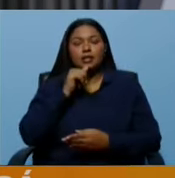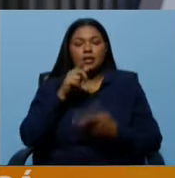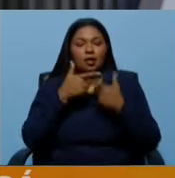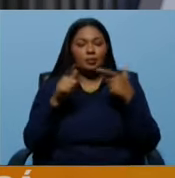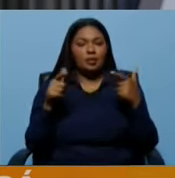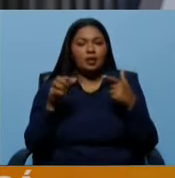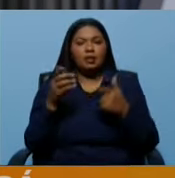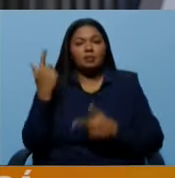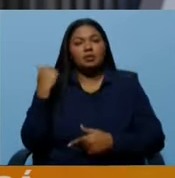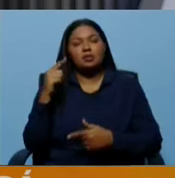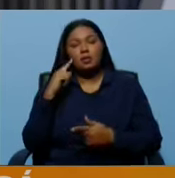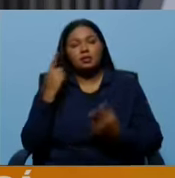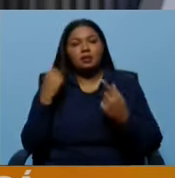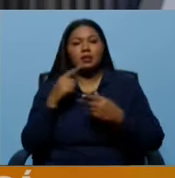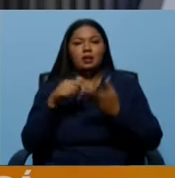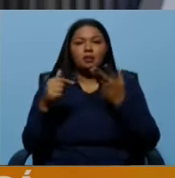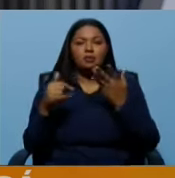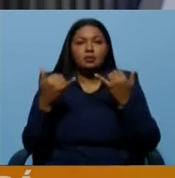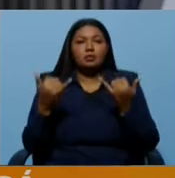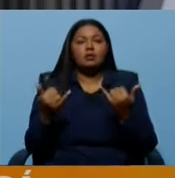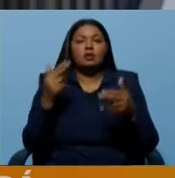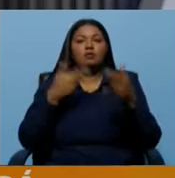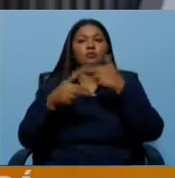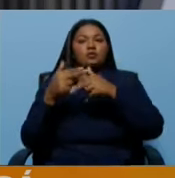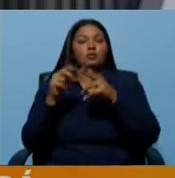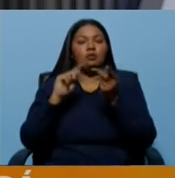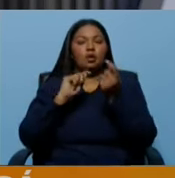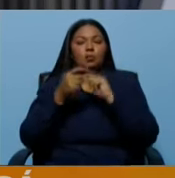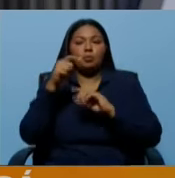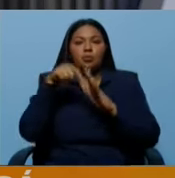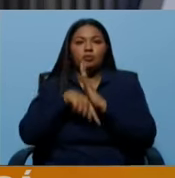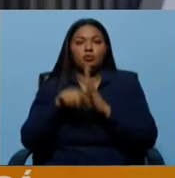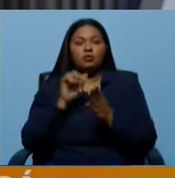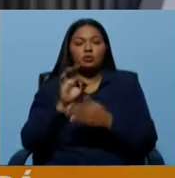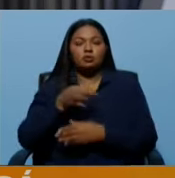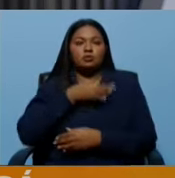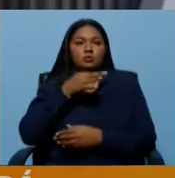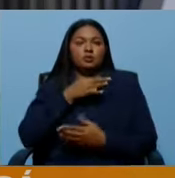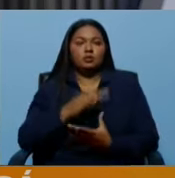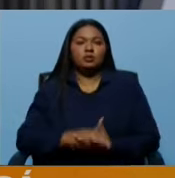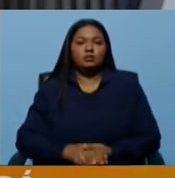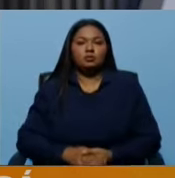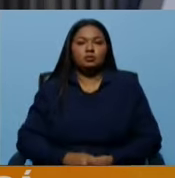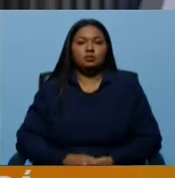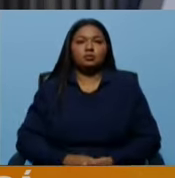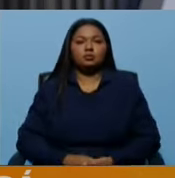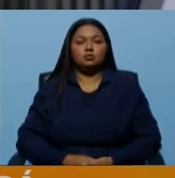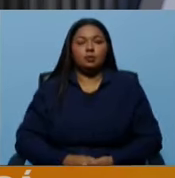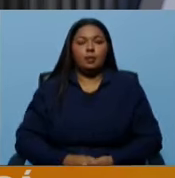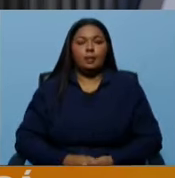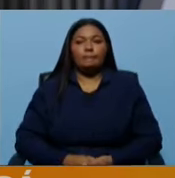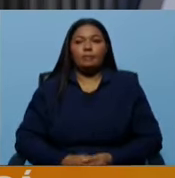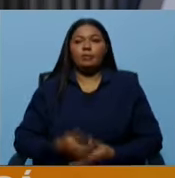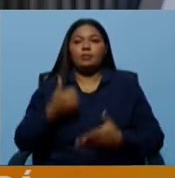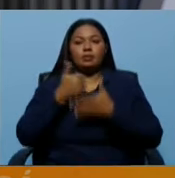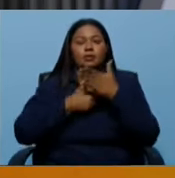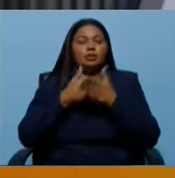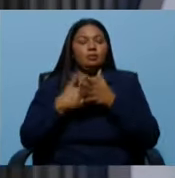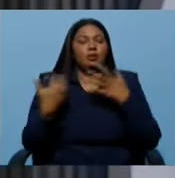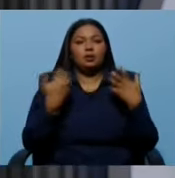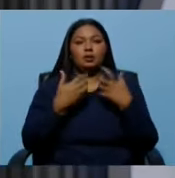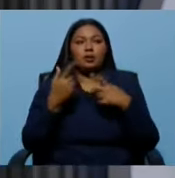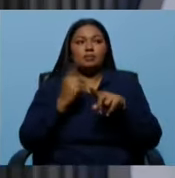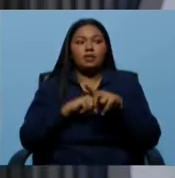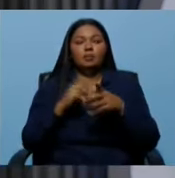en el pasado y a tener las herramientas para construir los cambios profundos en nuestra sociedad. Nosotros batallamos esta guerra, nosotros nos merecemos el tiempo